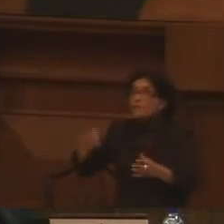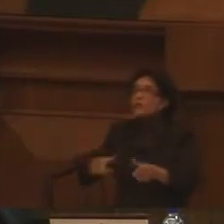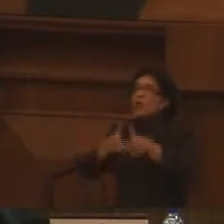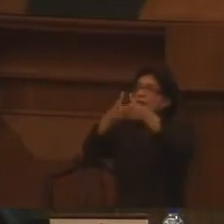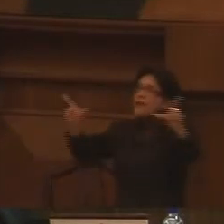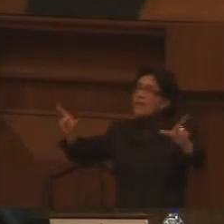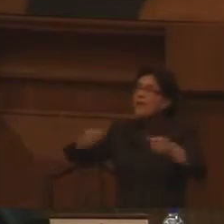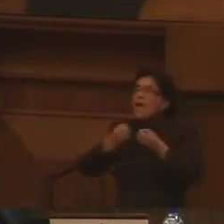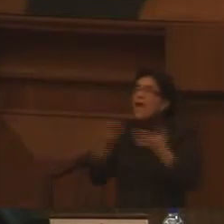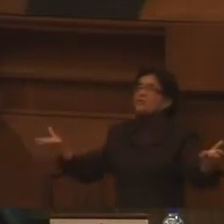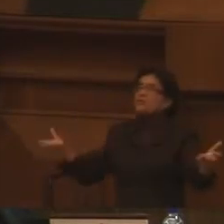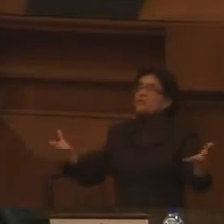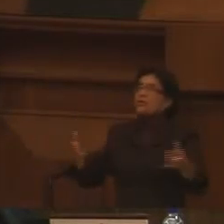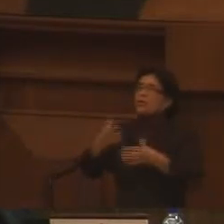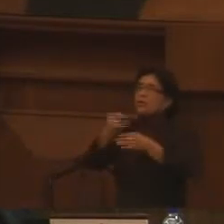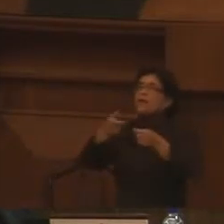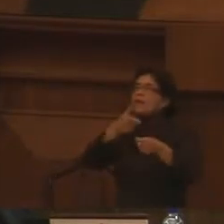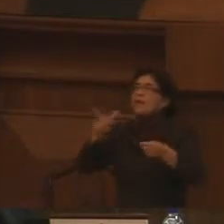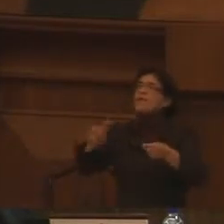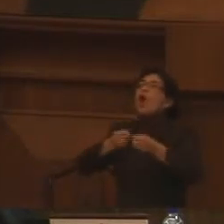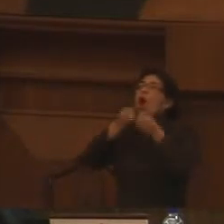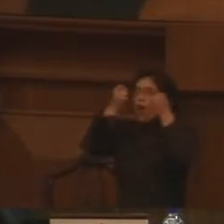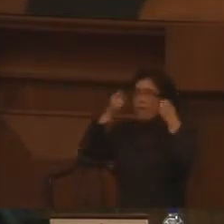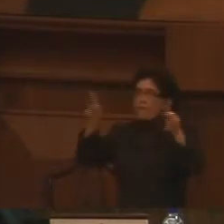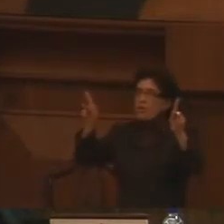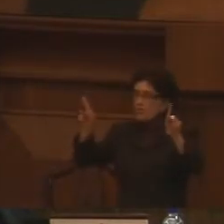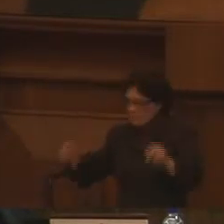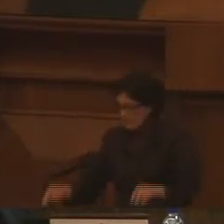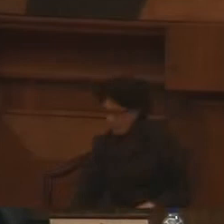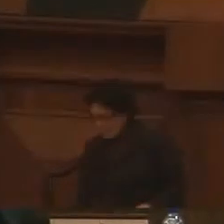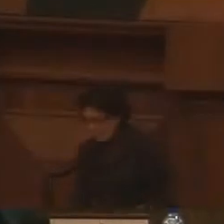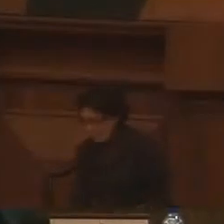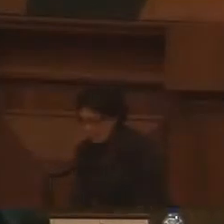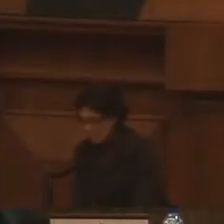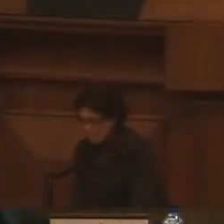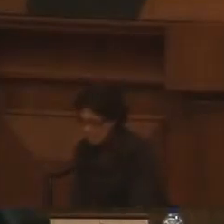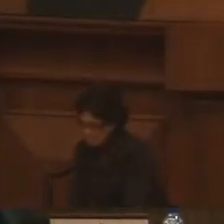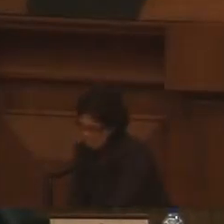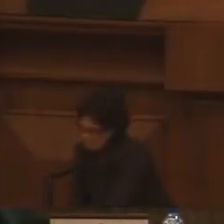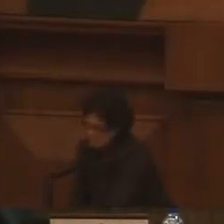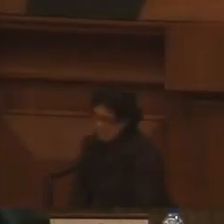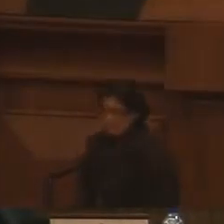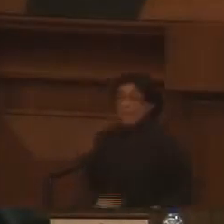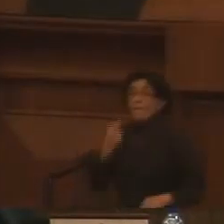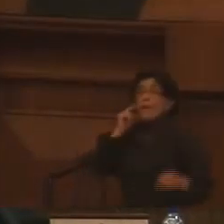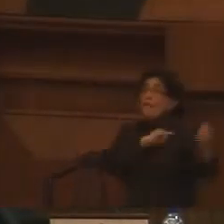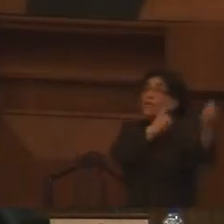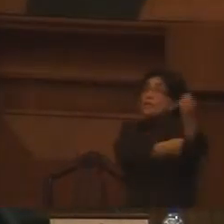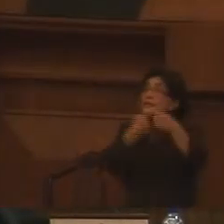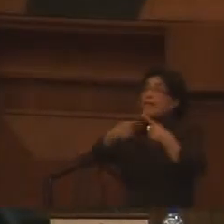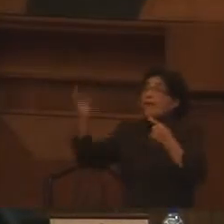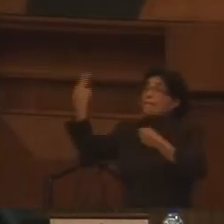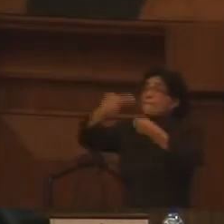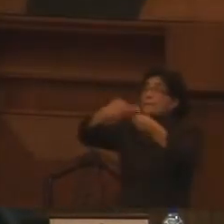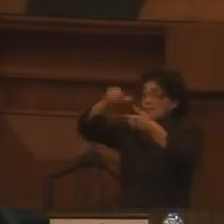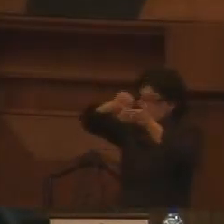redes de comunicación, la incorporación de tecnología en la información y en el proceso educativo, y a través